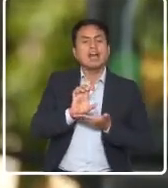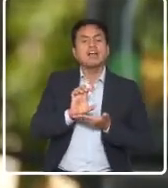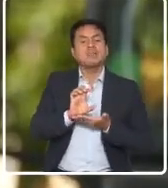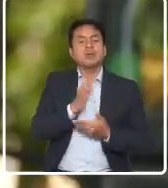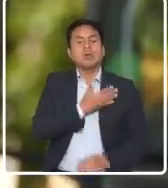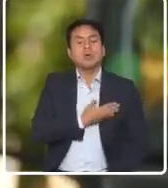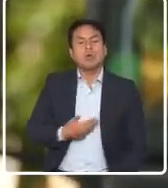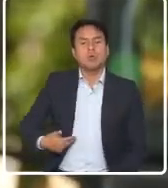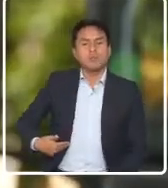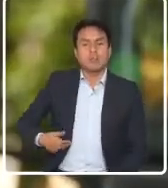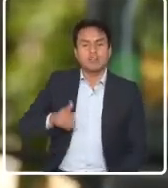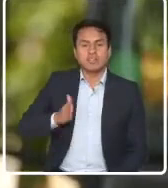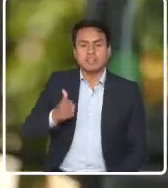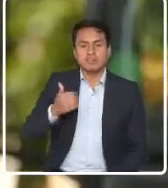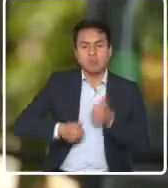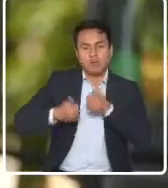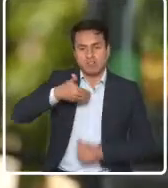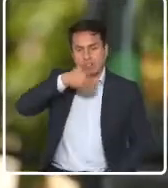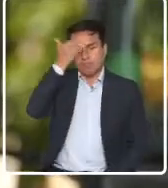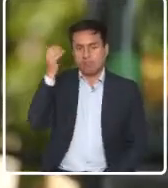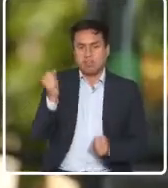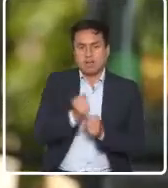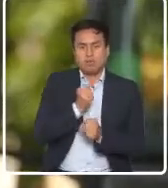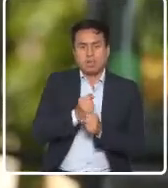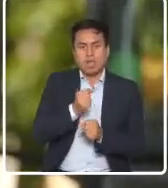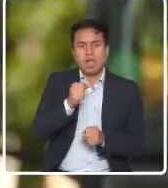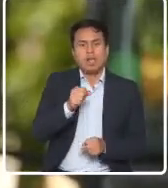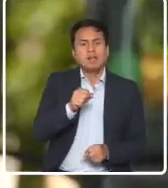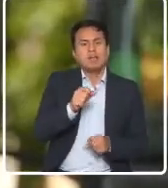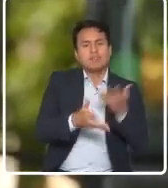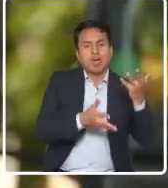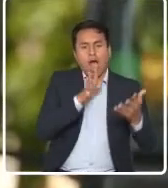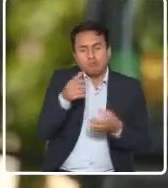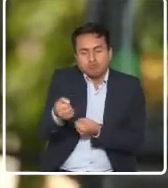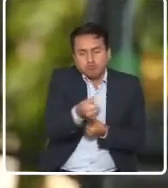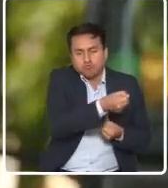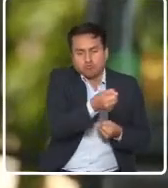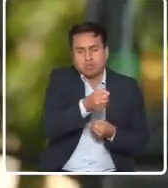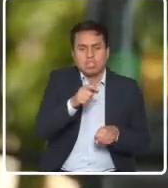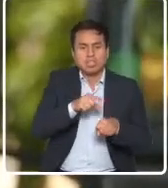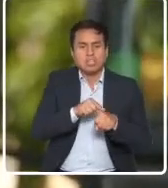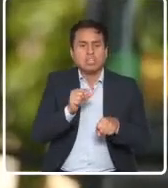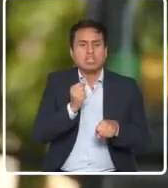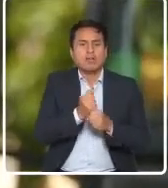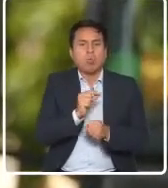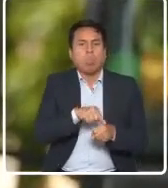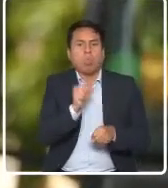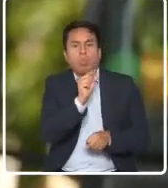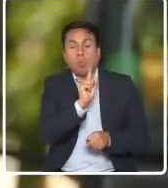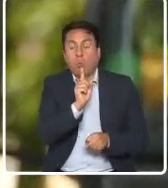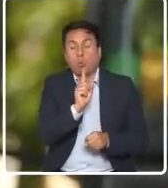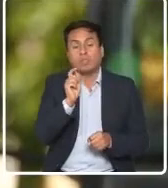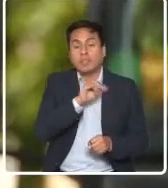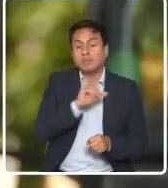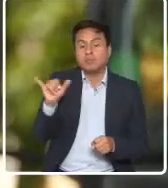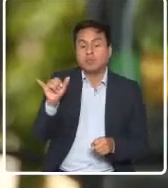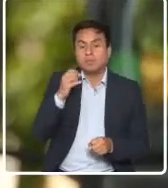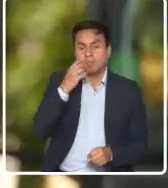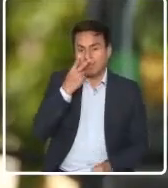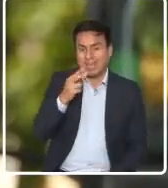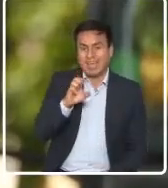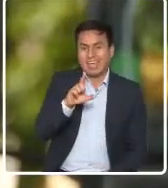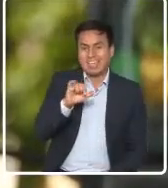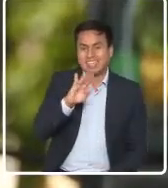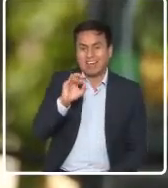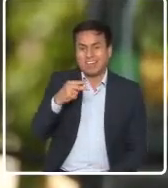que como gobierno, de seguir profesionalizando la labor de los brigadistas. Que no sea solo un trabajo de temporada, porque después, hoy día ven a Elizabeth, pero